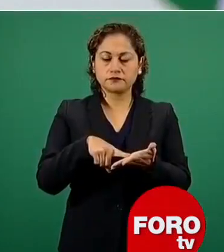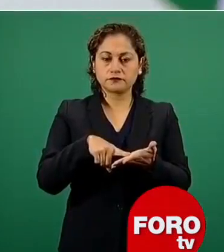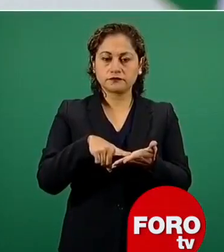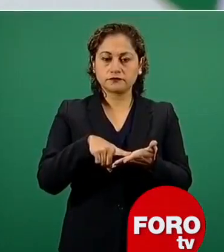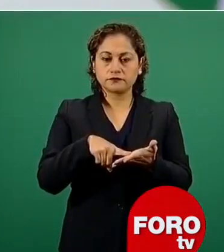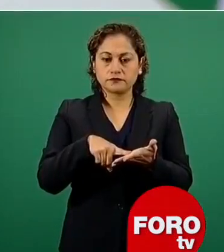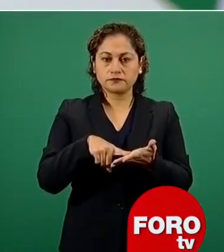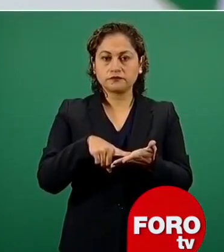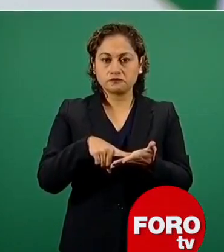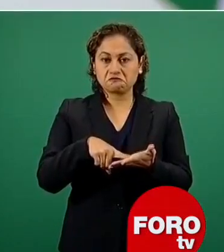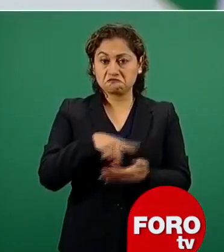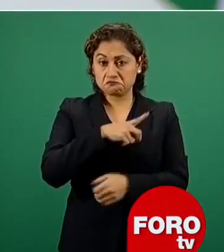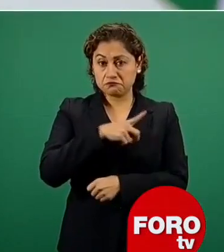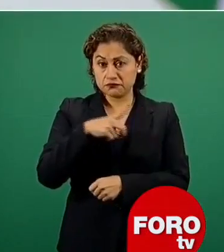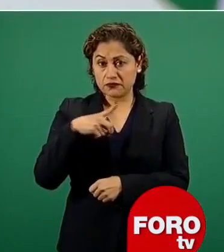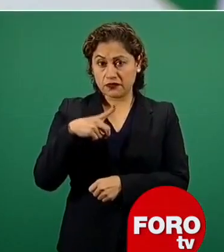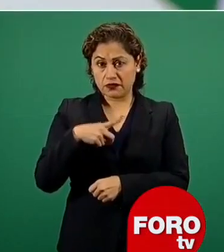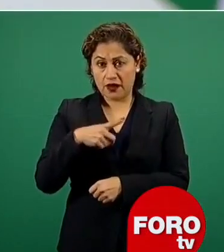Por humanismo,